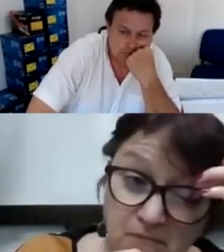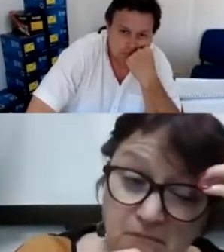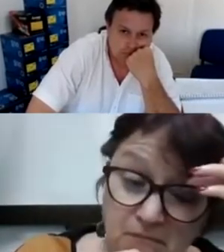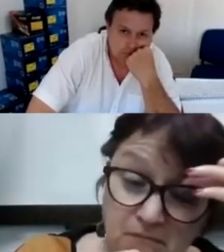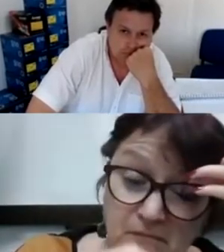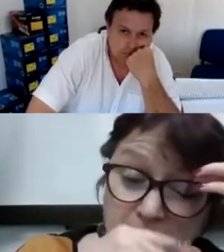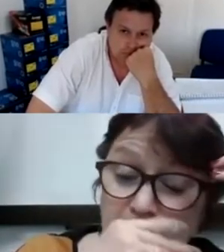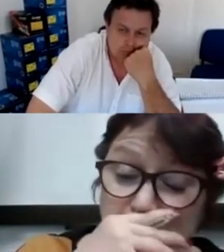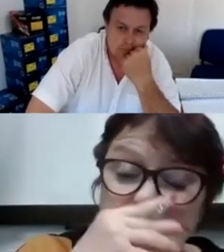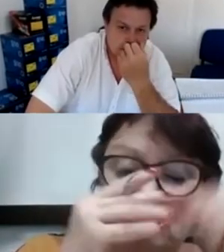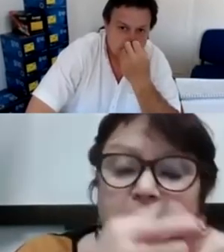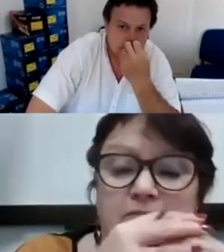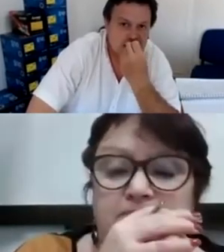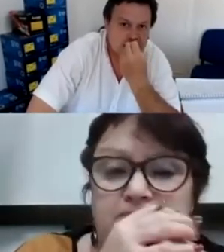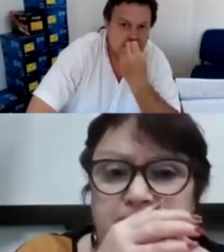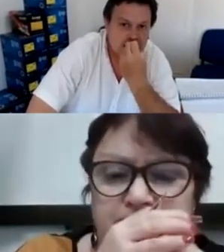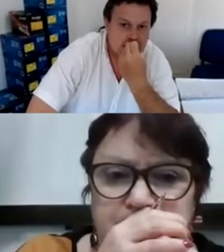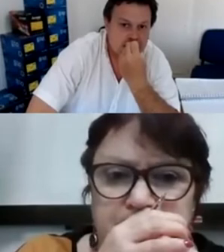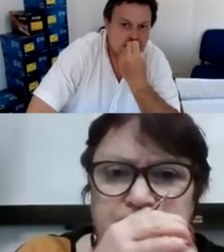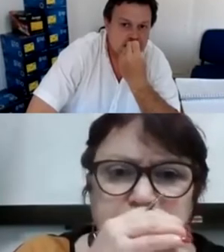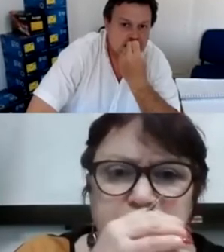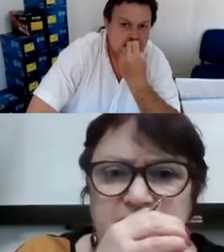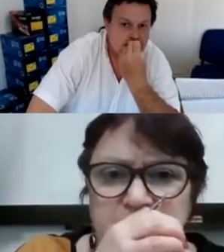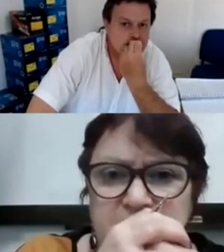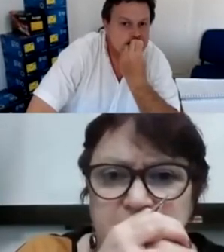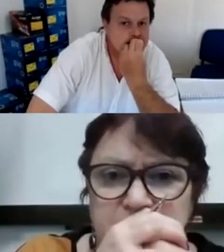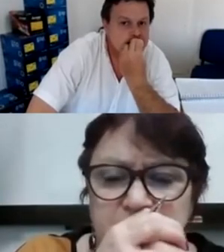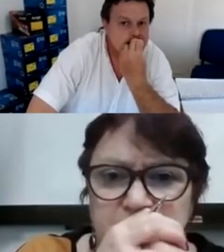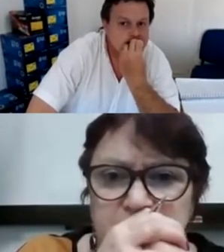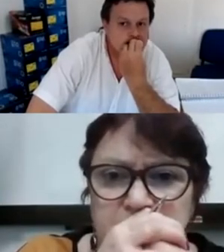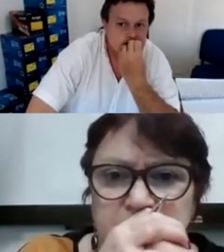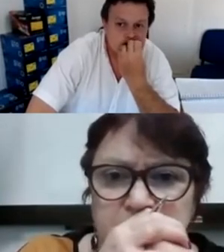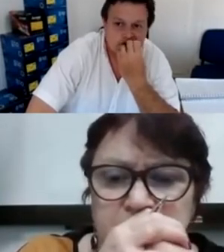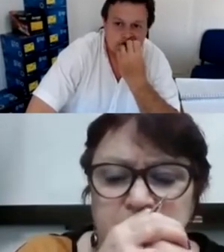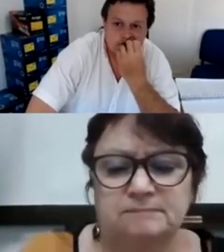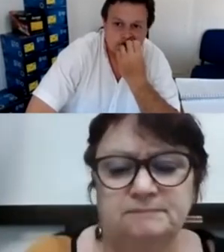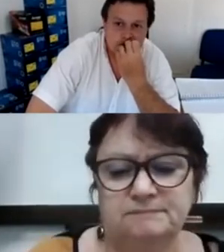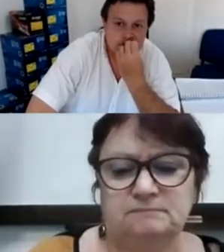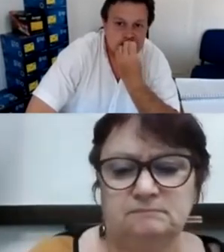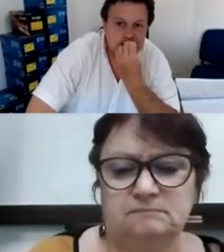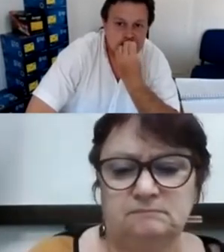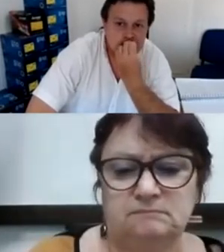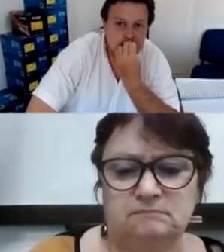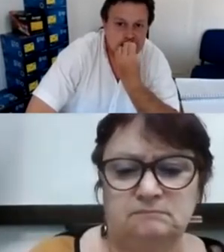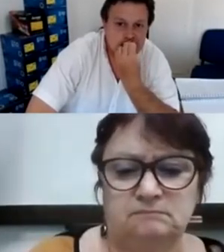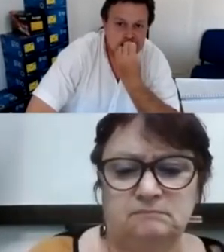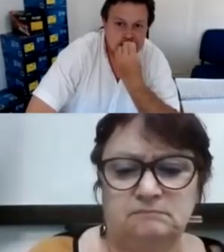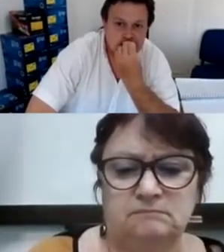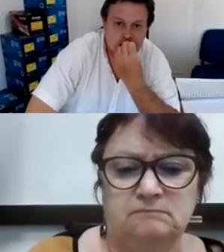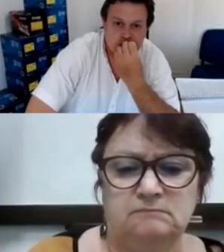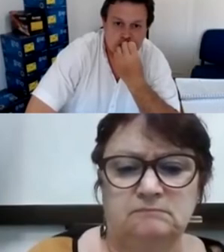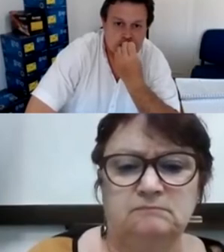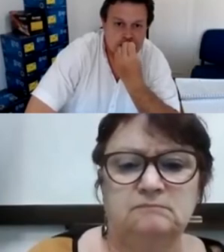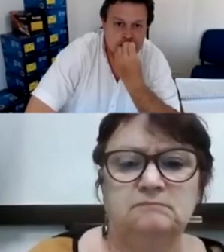inicial se adecue, se transforme como para ir incorporando lo que también el propio proceso de departamentalización